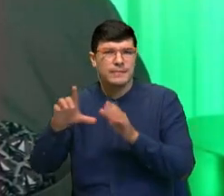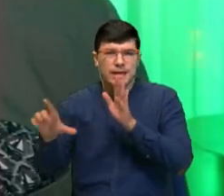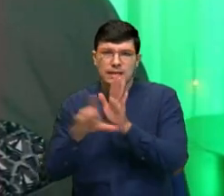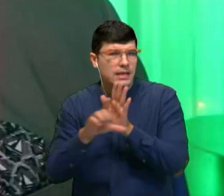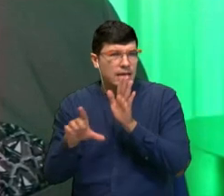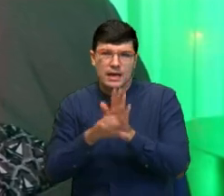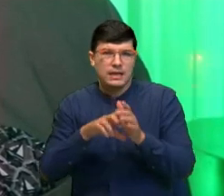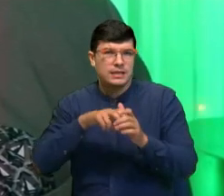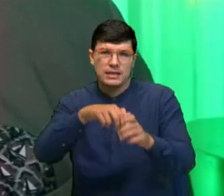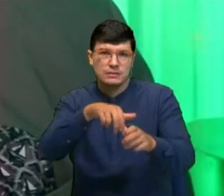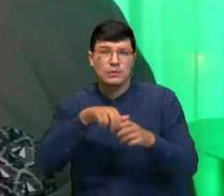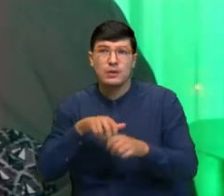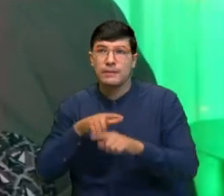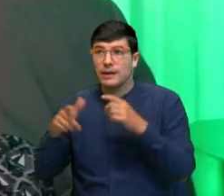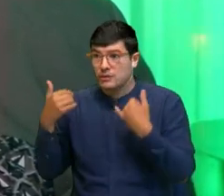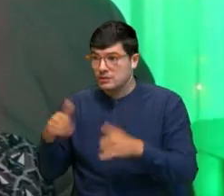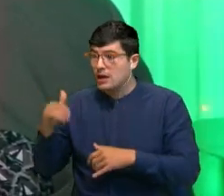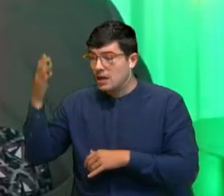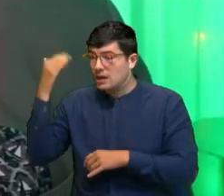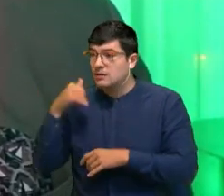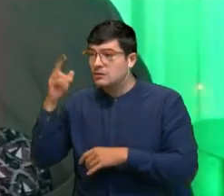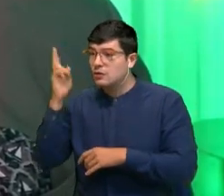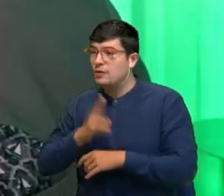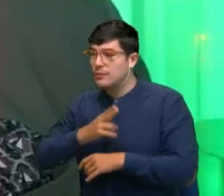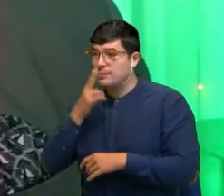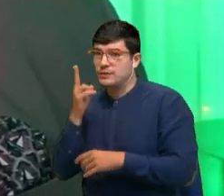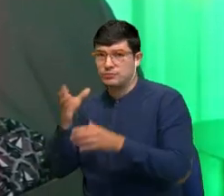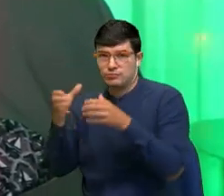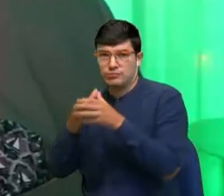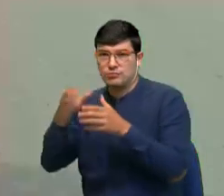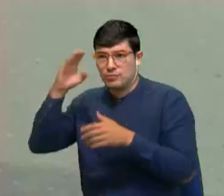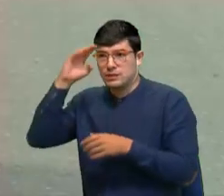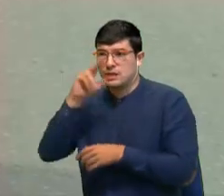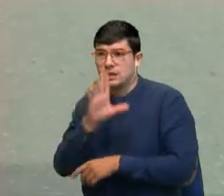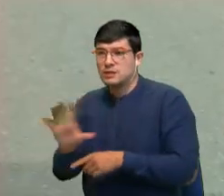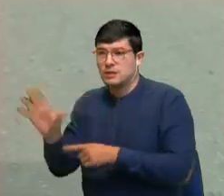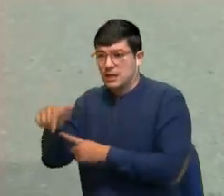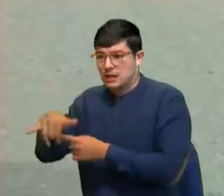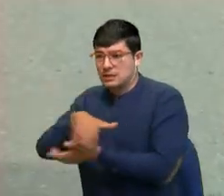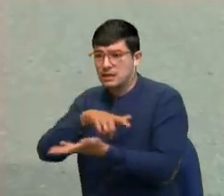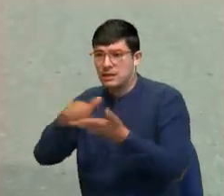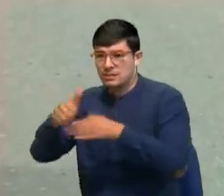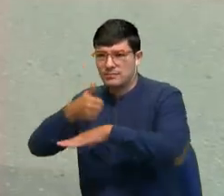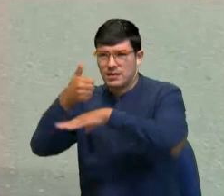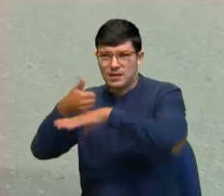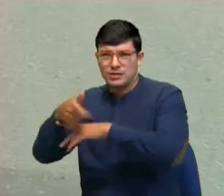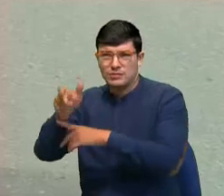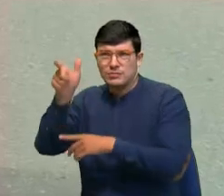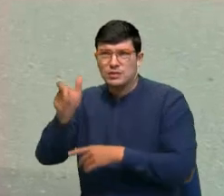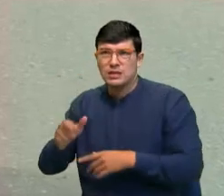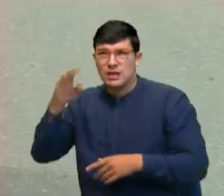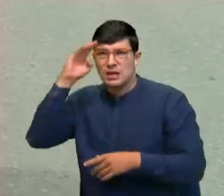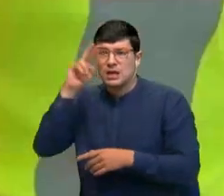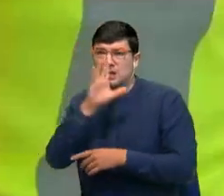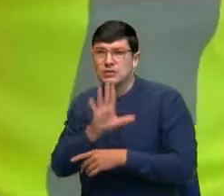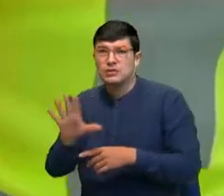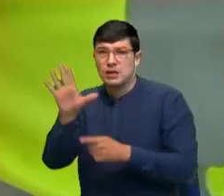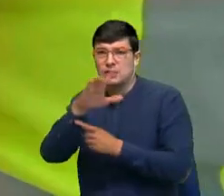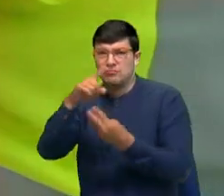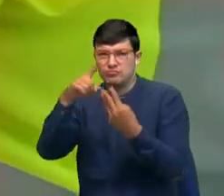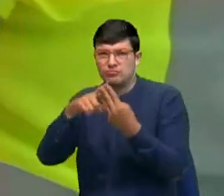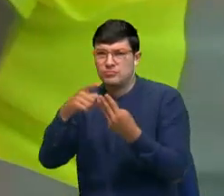con la territorial de después con la policía de santander y sobre todo con el general director de la policía nacional de tránsito y transporte